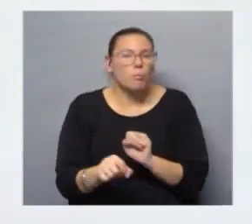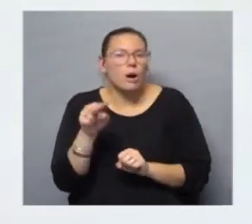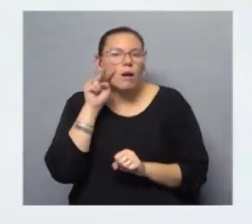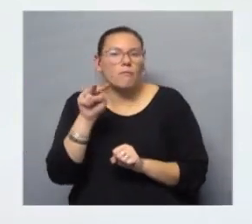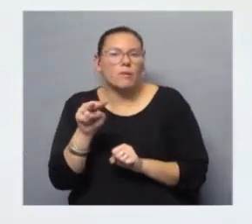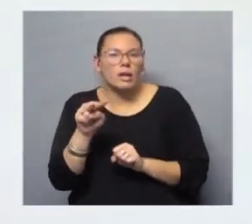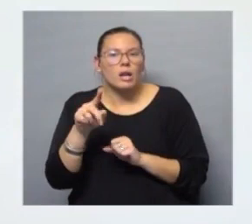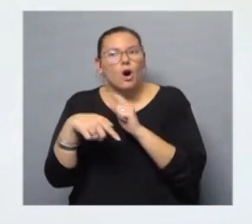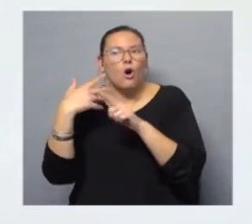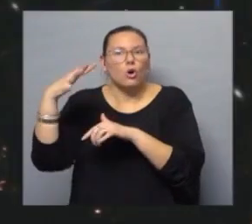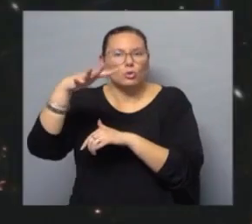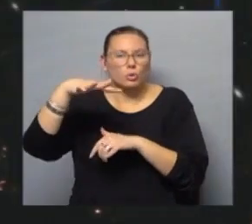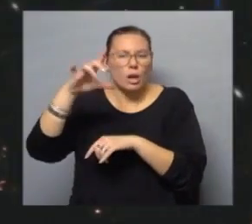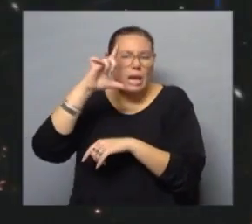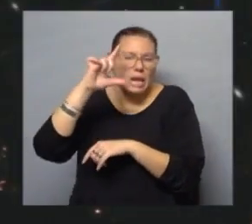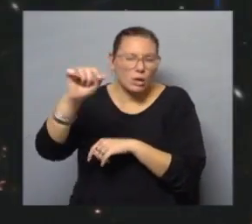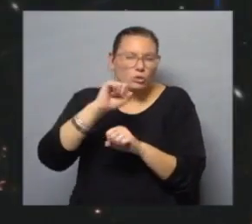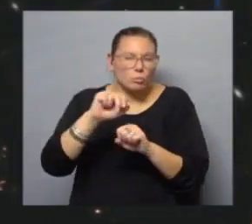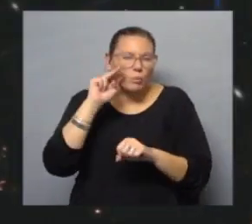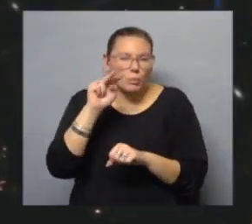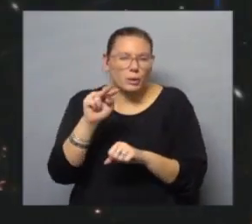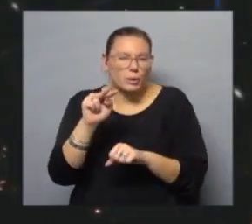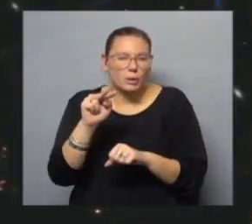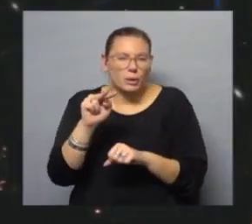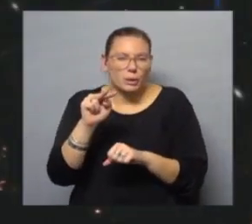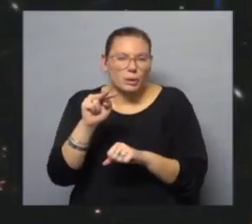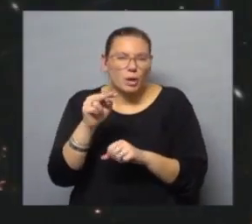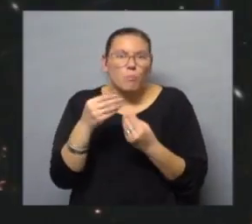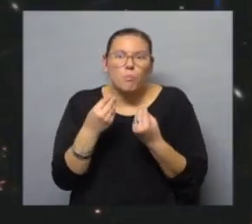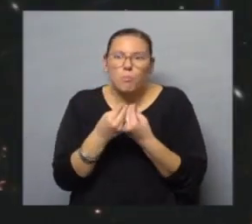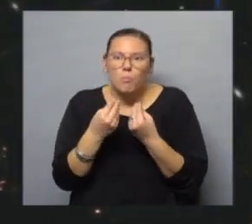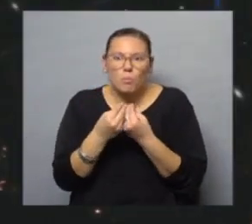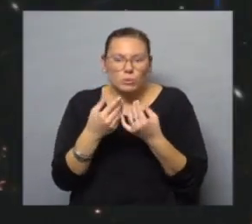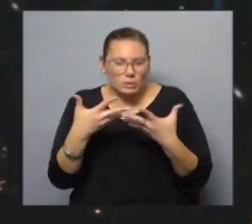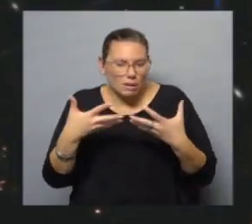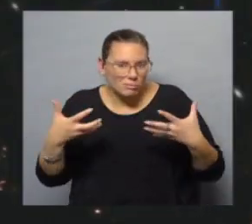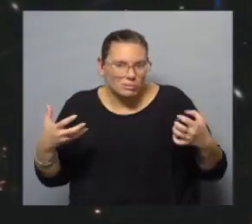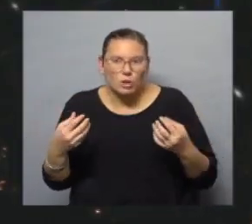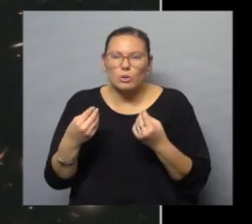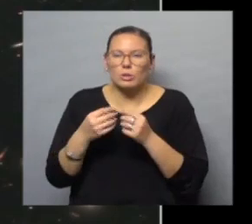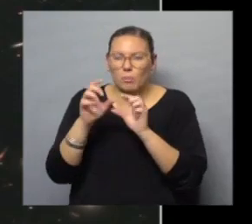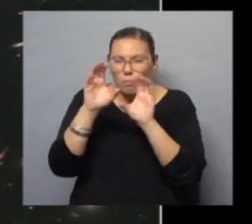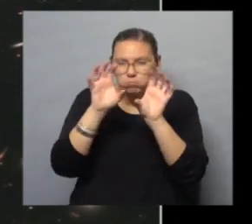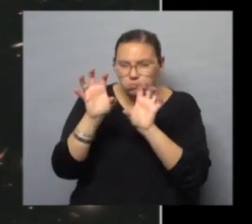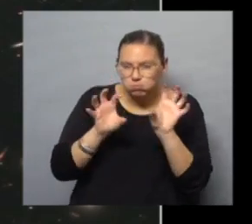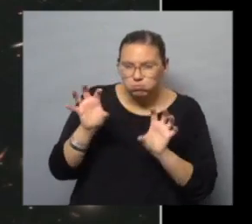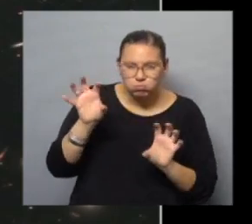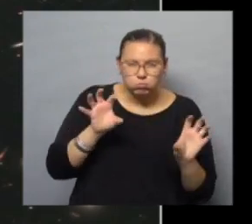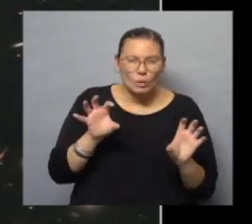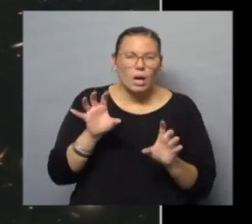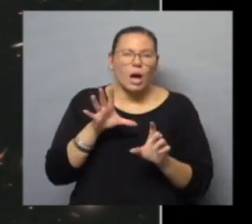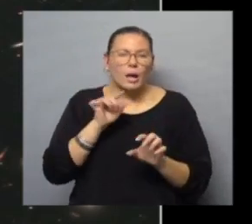en galaxias muy lejanas, se puede ver muchísima estructura, se pueden ver cúmulos estelares,